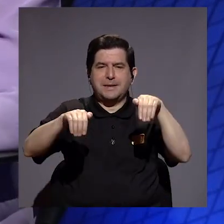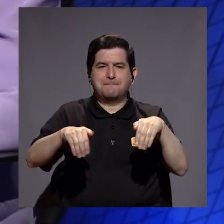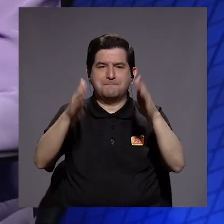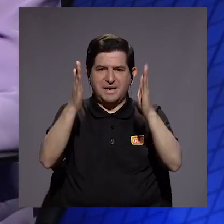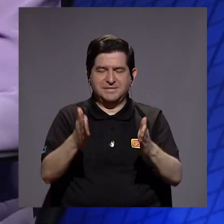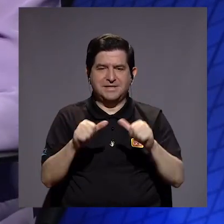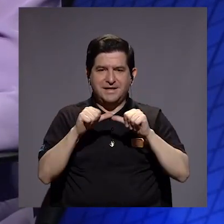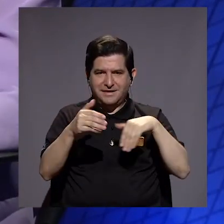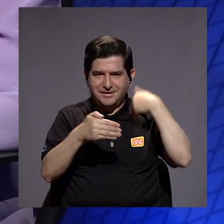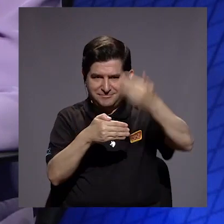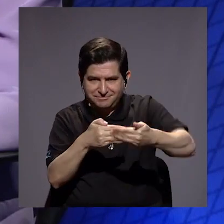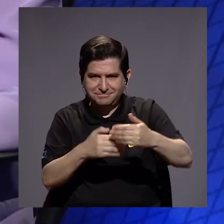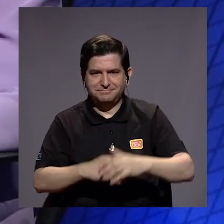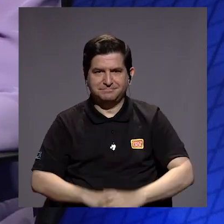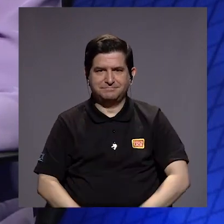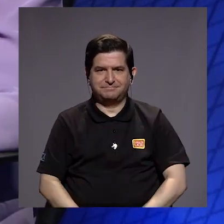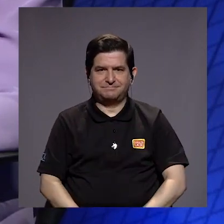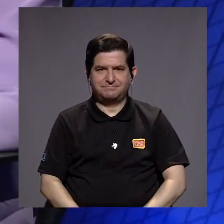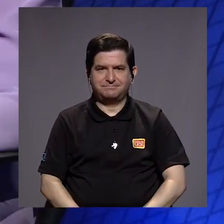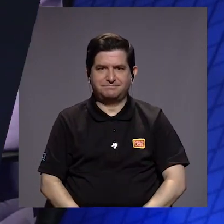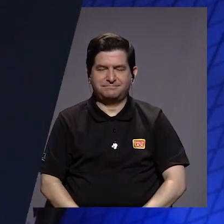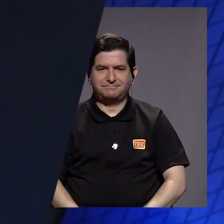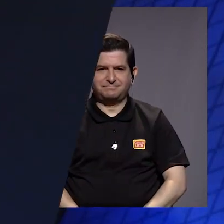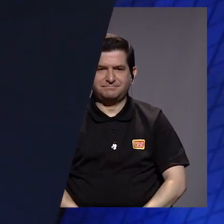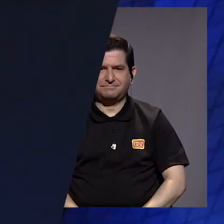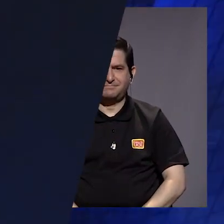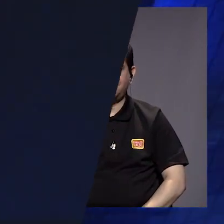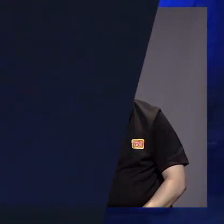en la magistratura. Ya regresamos.